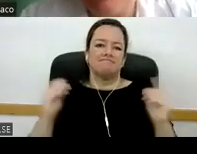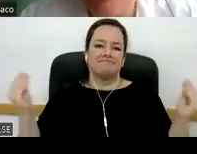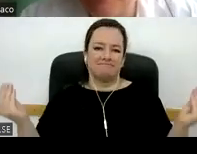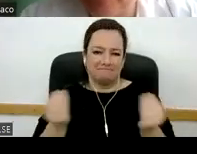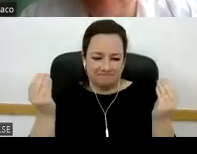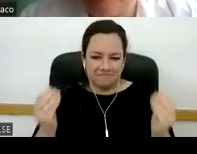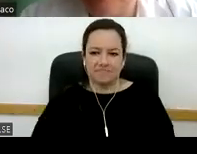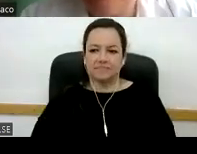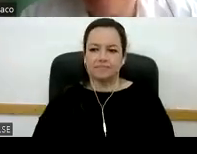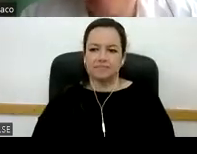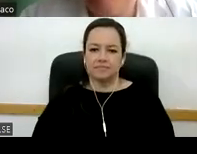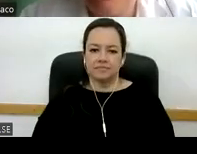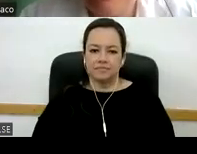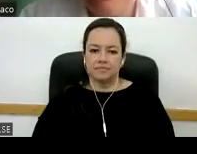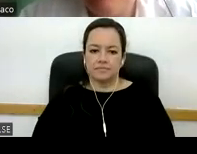ese sentido.